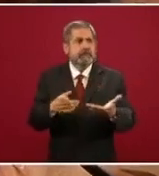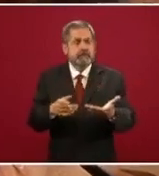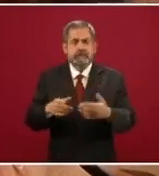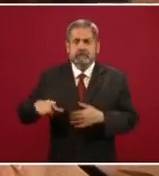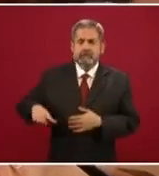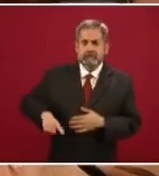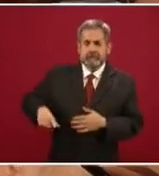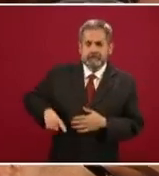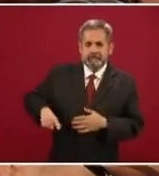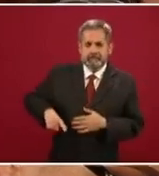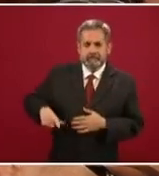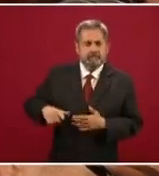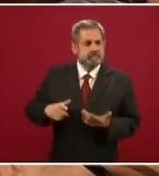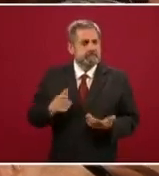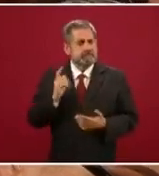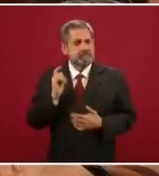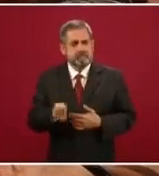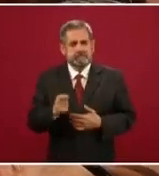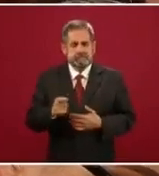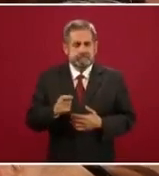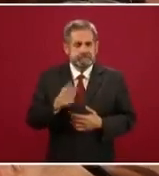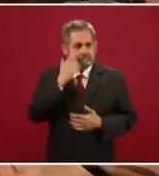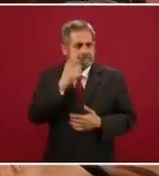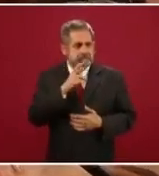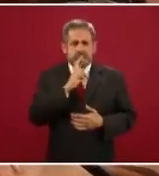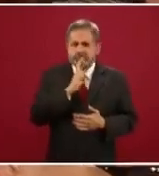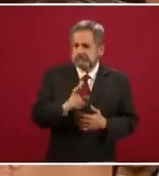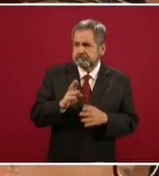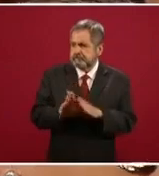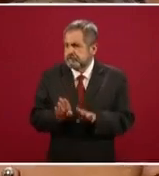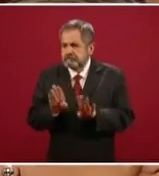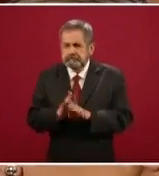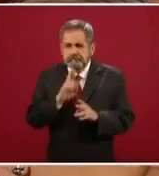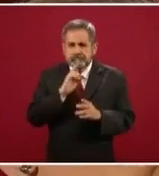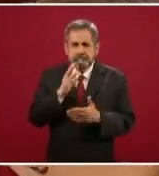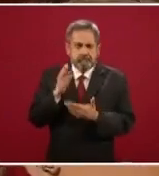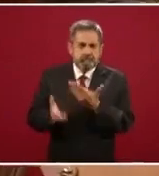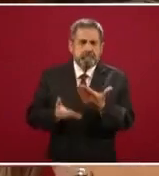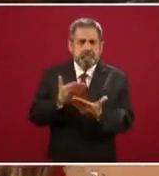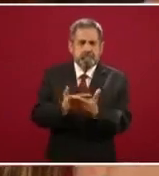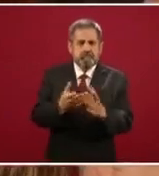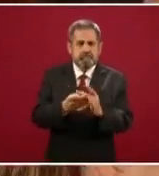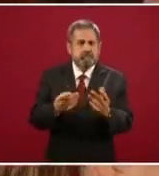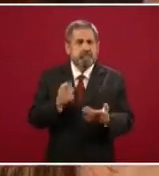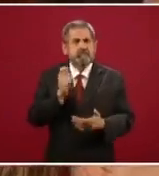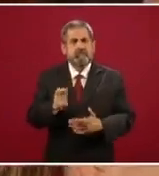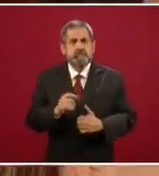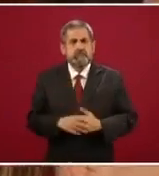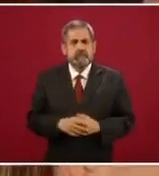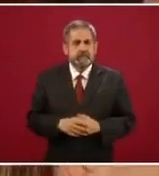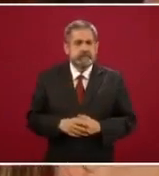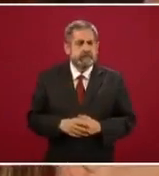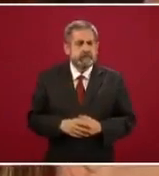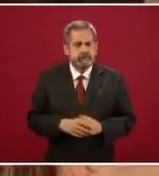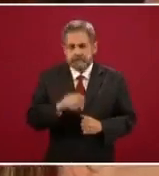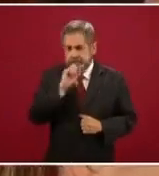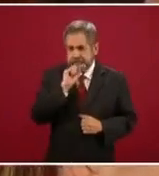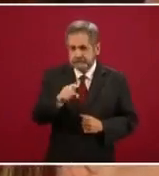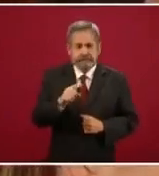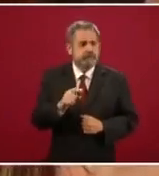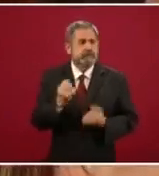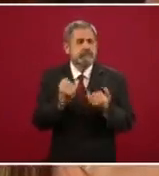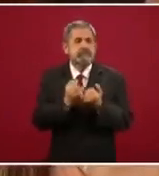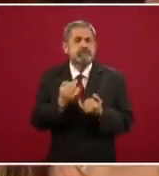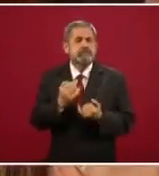estado buscando respuestas. Propongo una. Así como se hizo con el